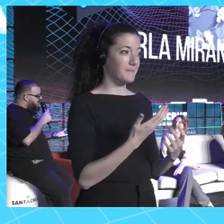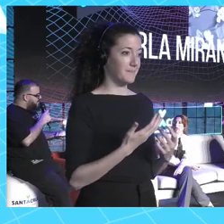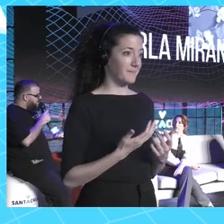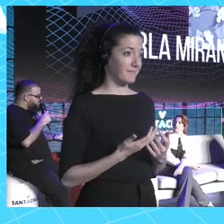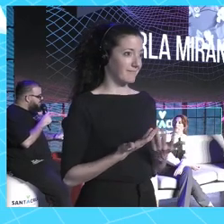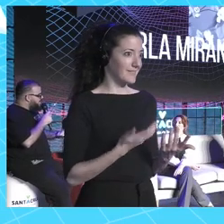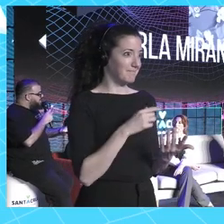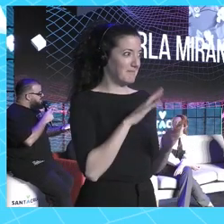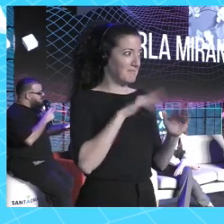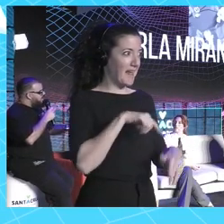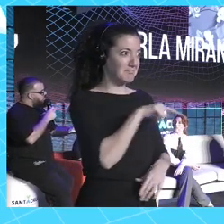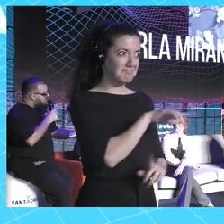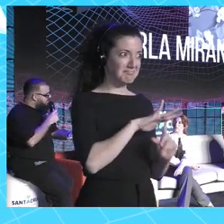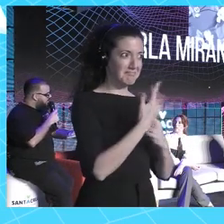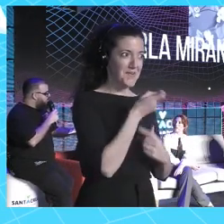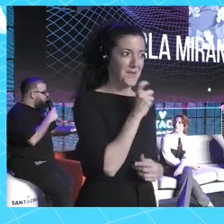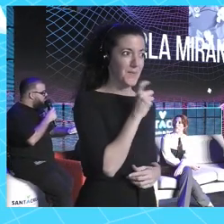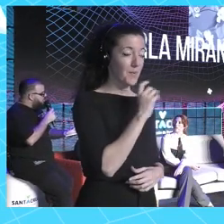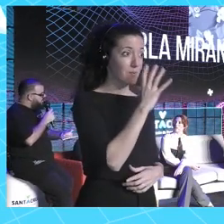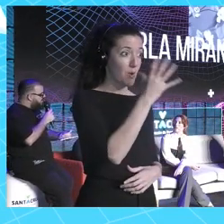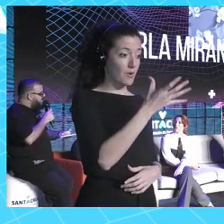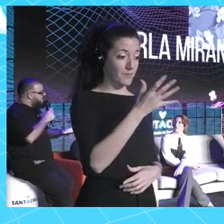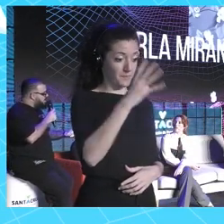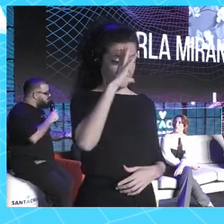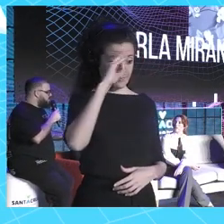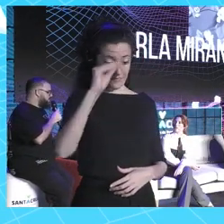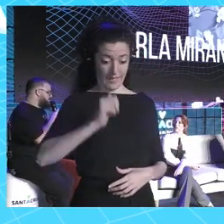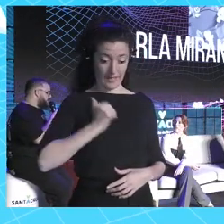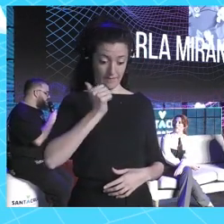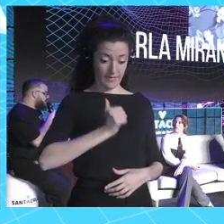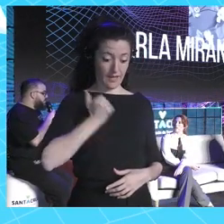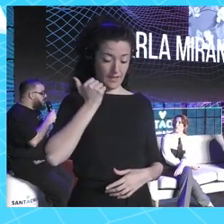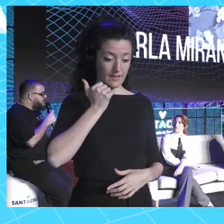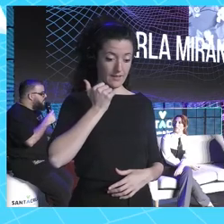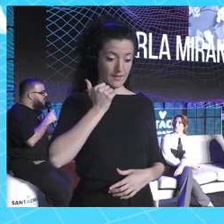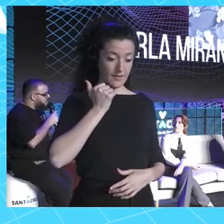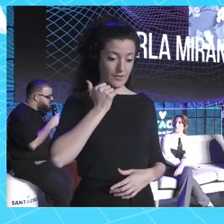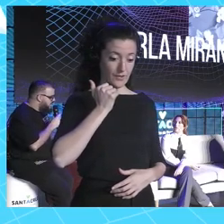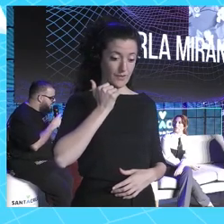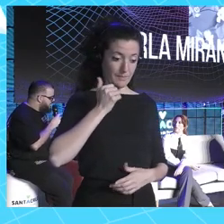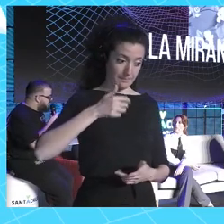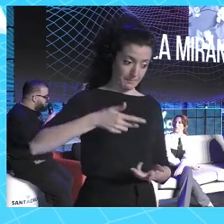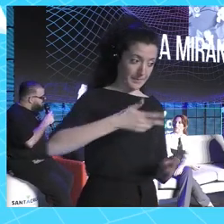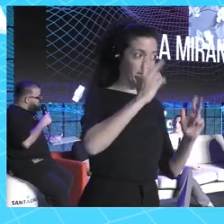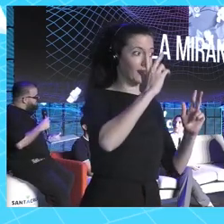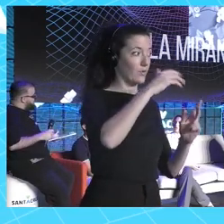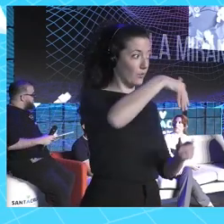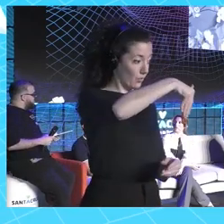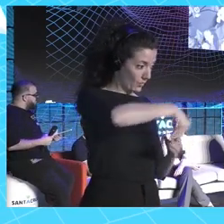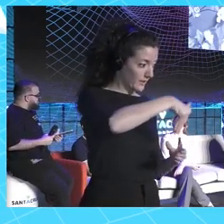digital en este caso si la herramienta nos va a permitir crear el contenido que ya sé de una manera más eficiente